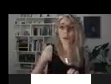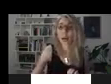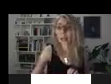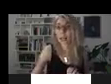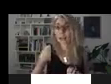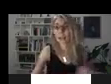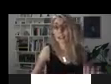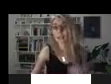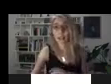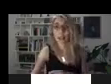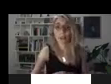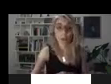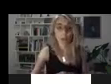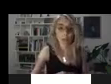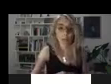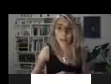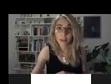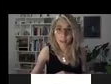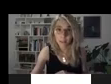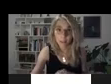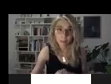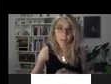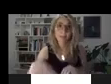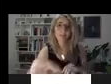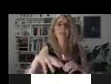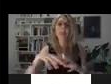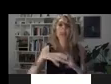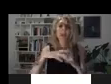vamos llevando adelante entre cada una de las partes.